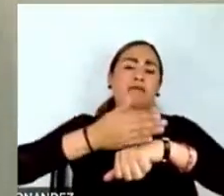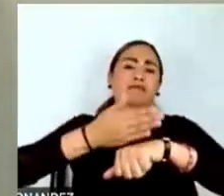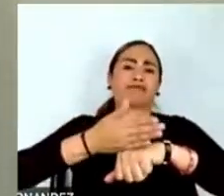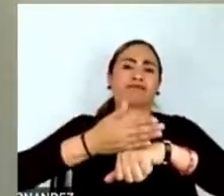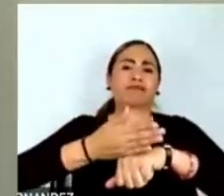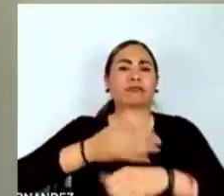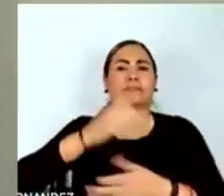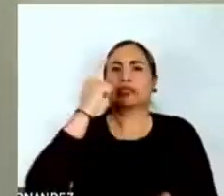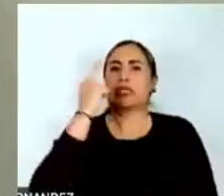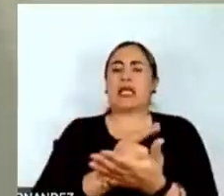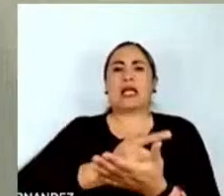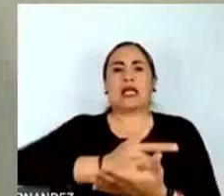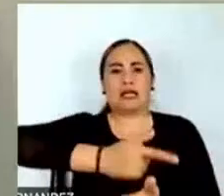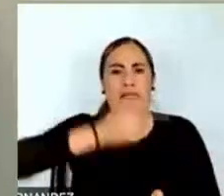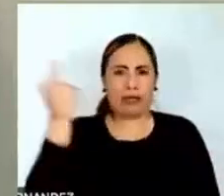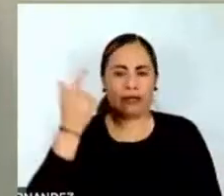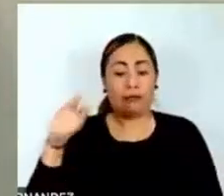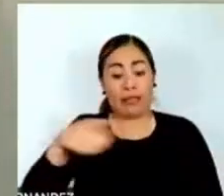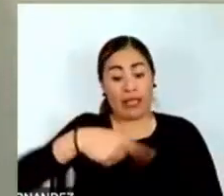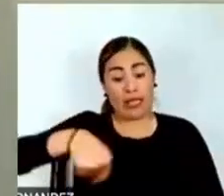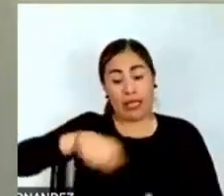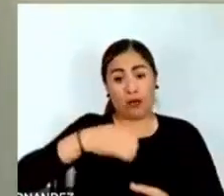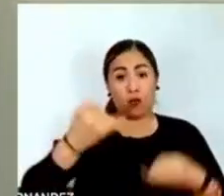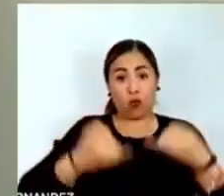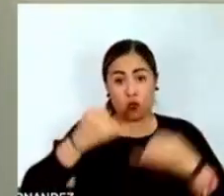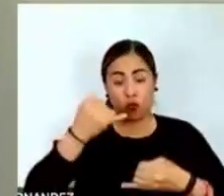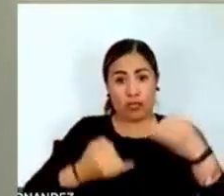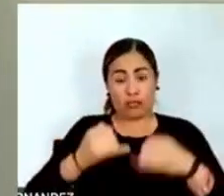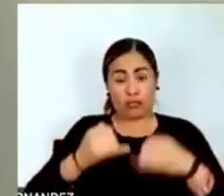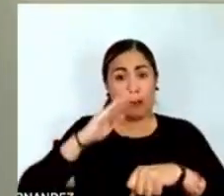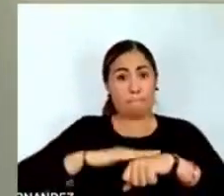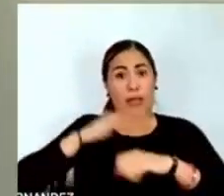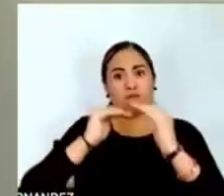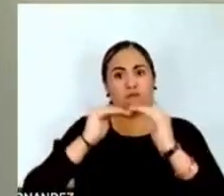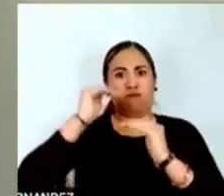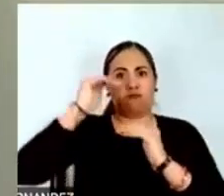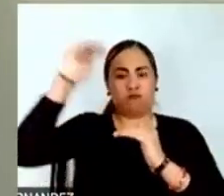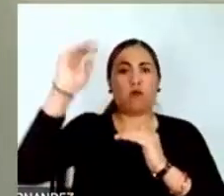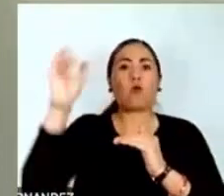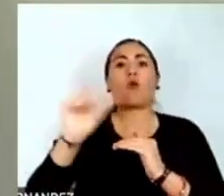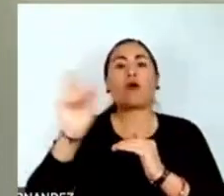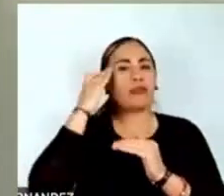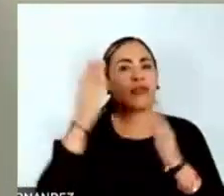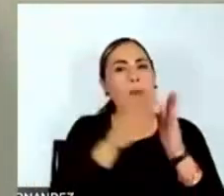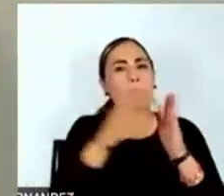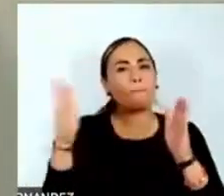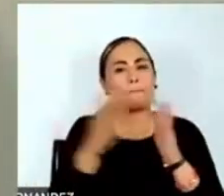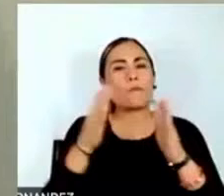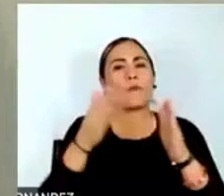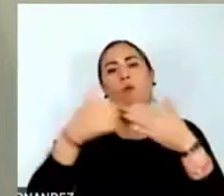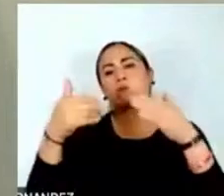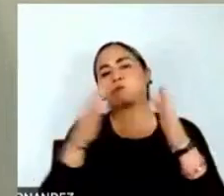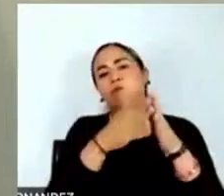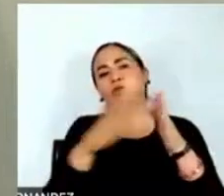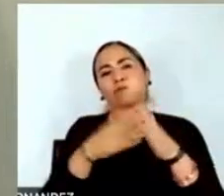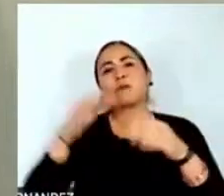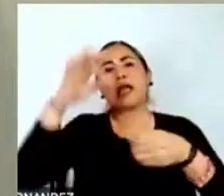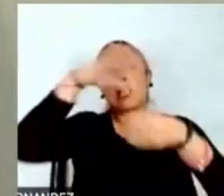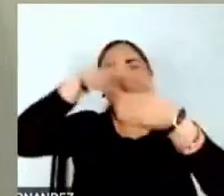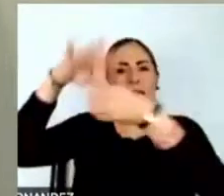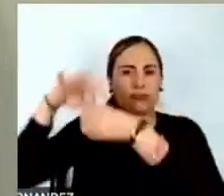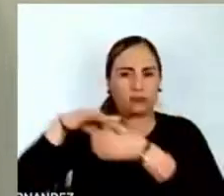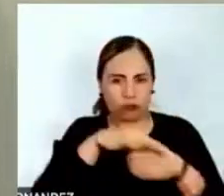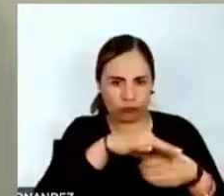incrementan sustancialmente en los años de elección. Y no podemos culparlos, no podemos culparlos. Se